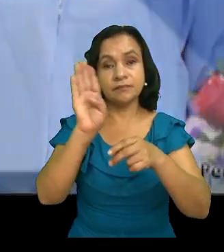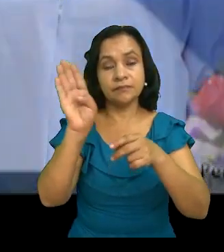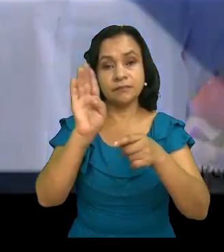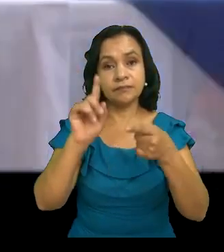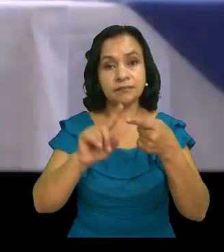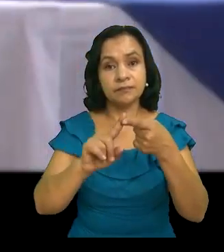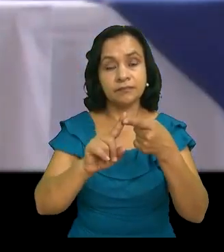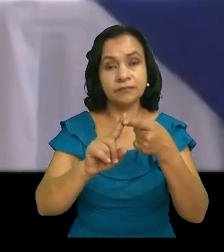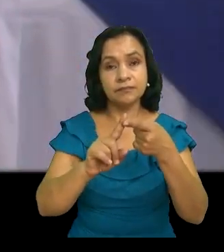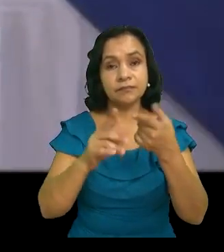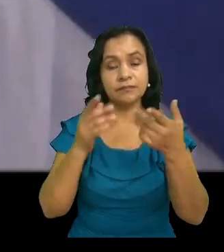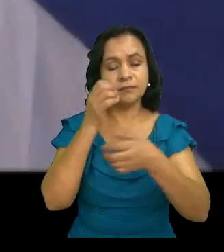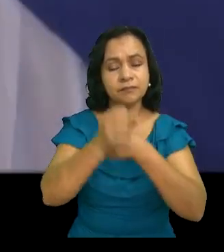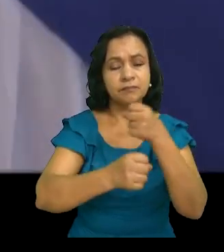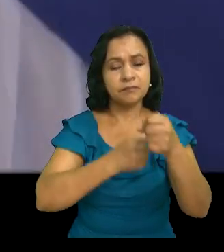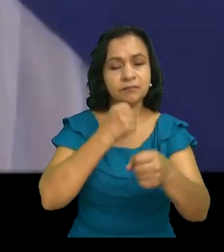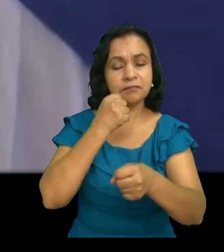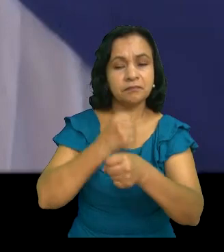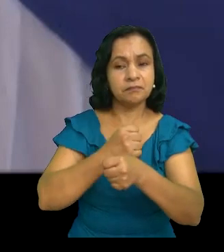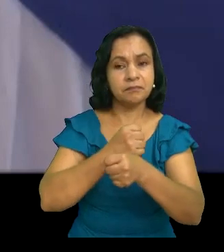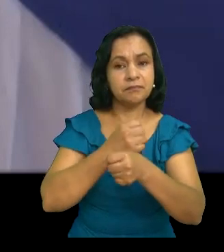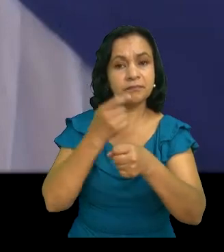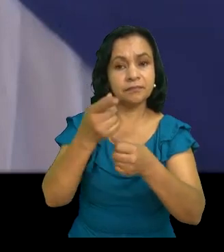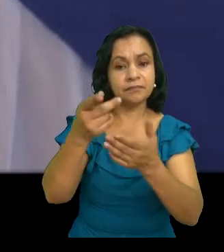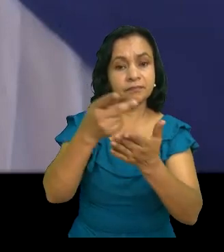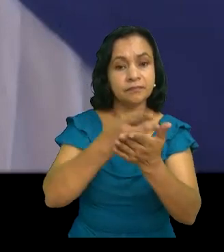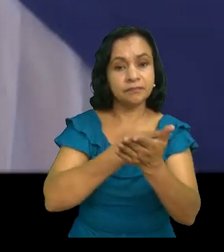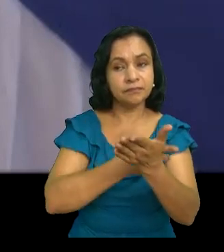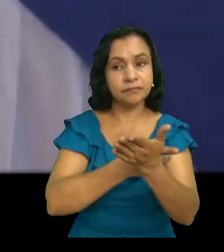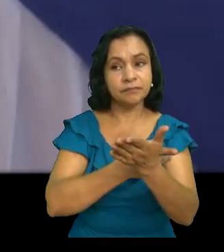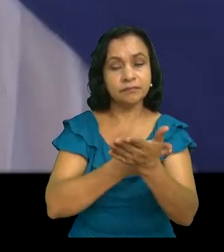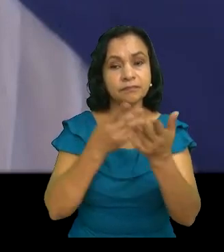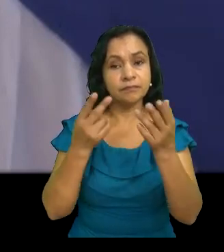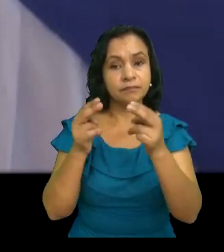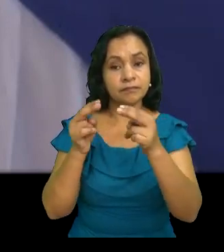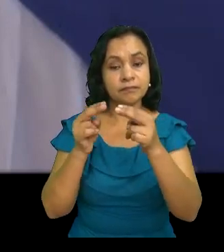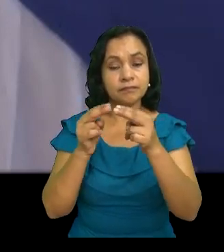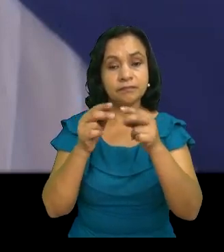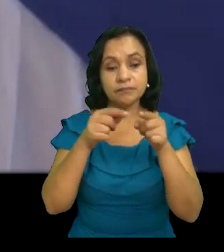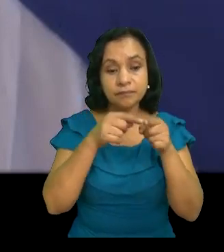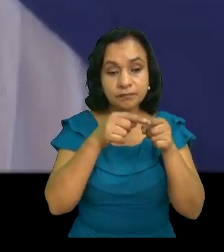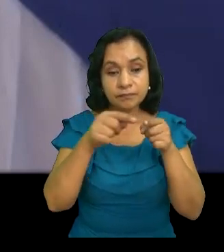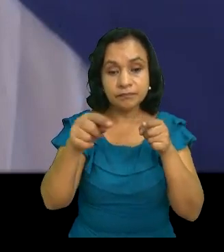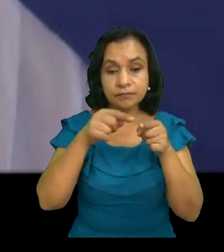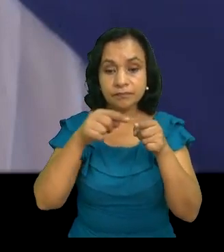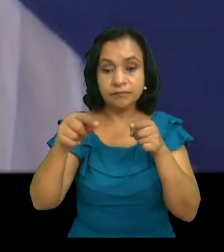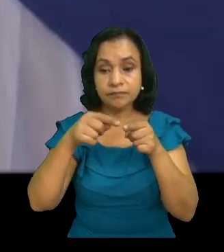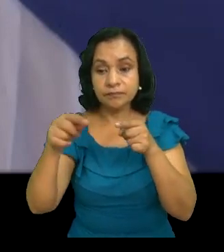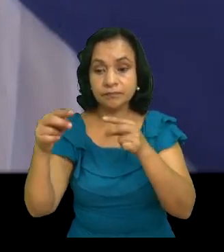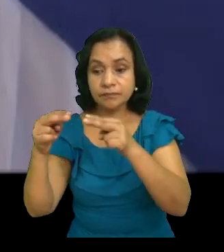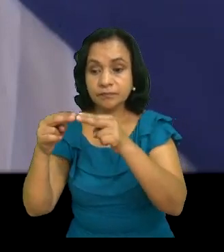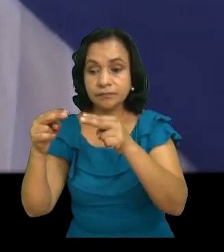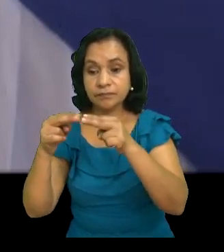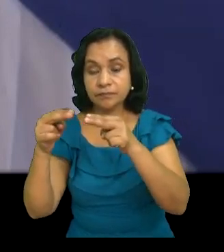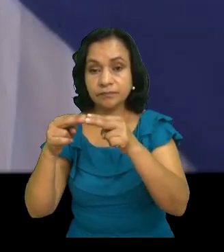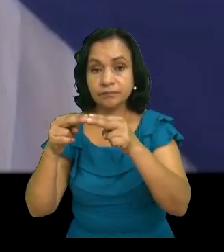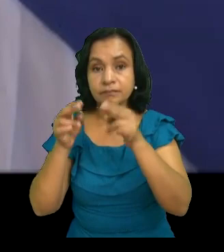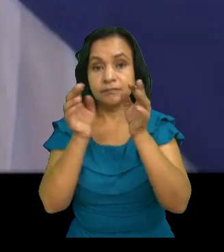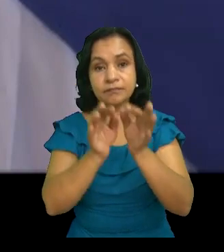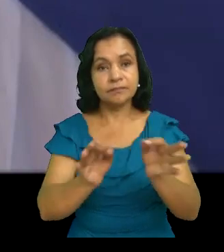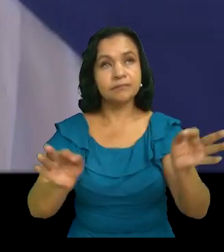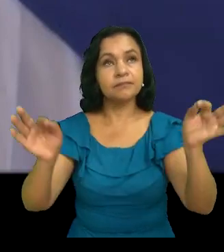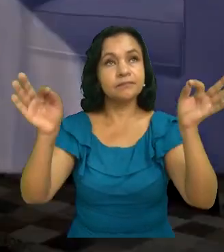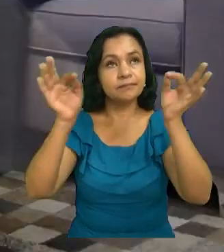estado aislado por muchos años. Es un proyecto de conectividad municipal, pero también es un proyecto de impacto en